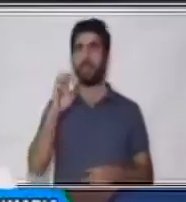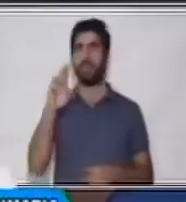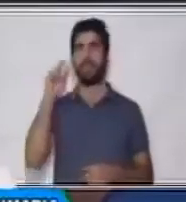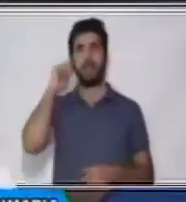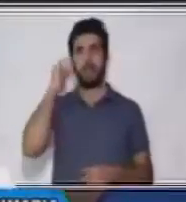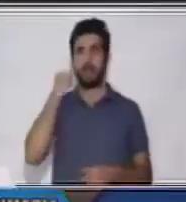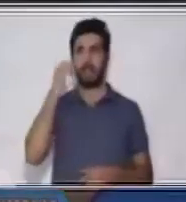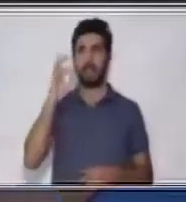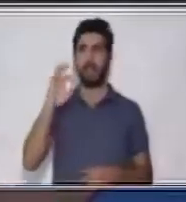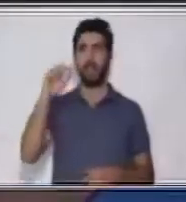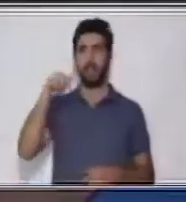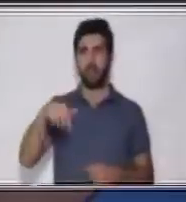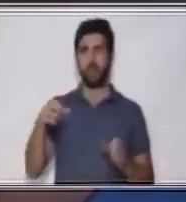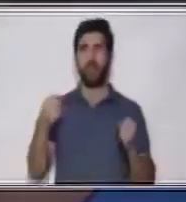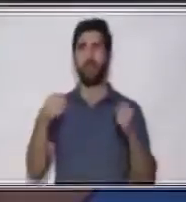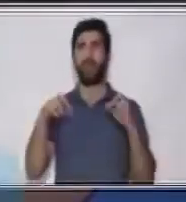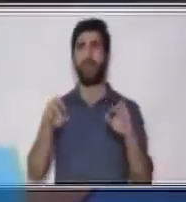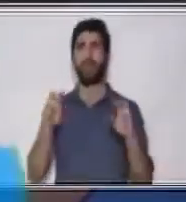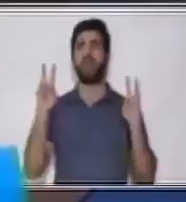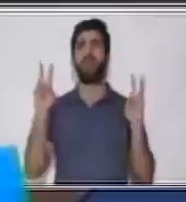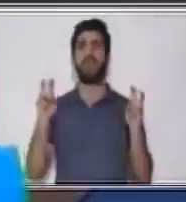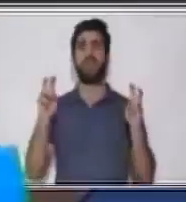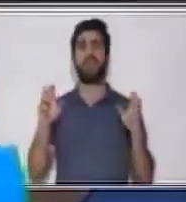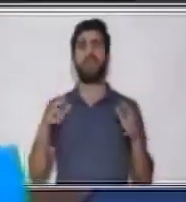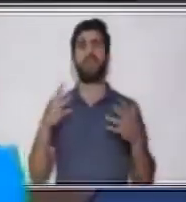esta oportunidad desarrollaré el tema